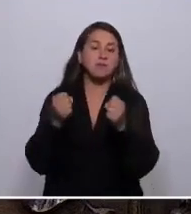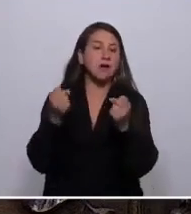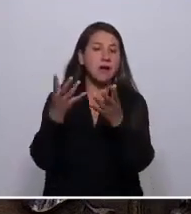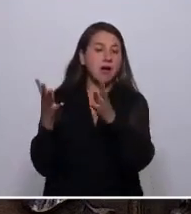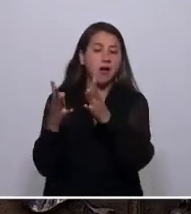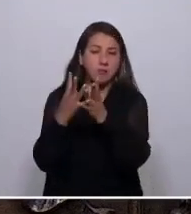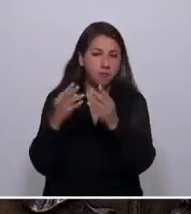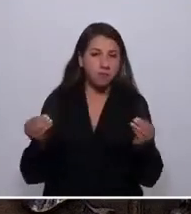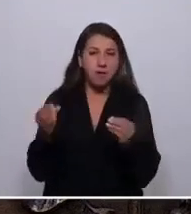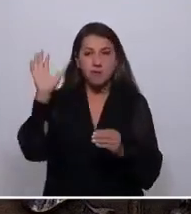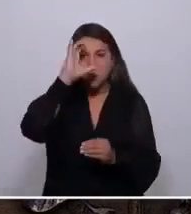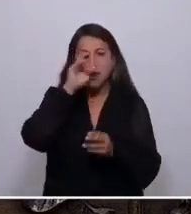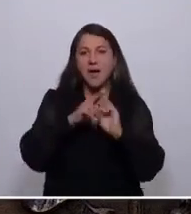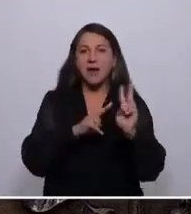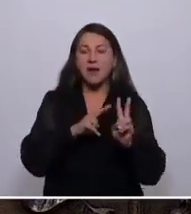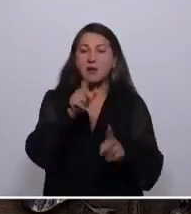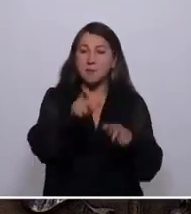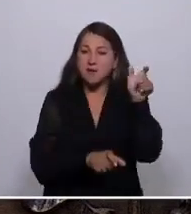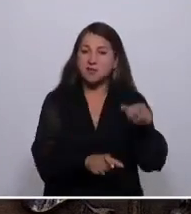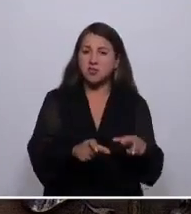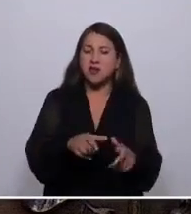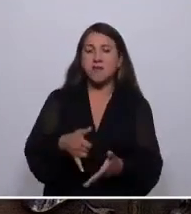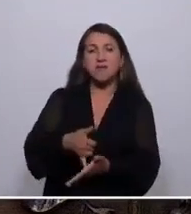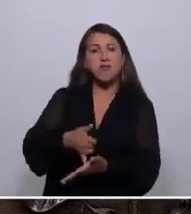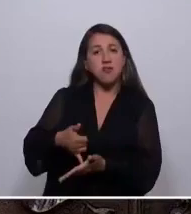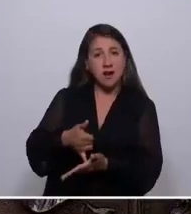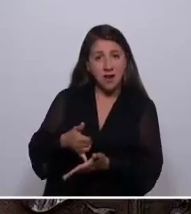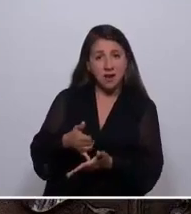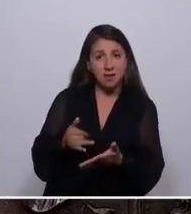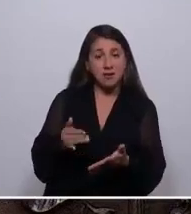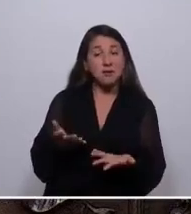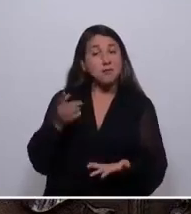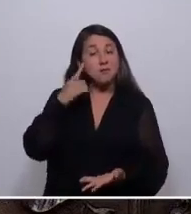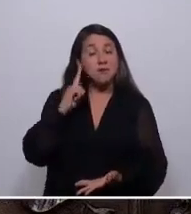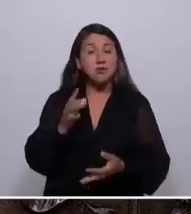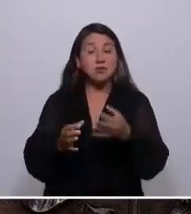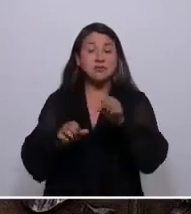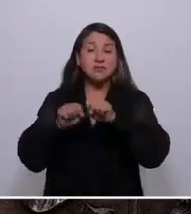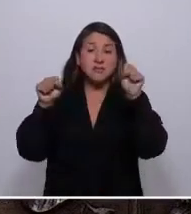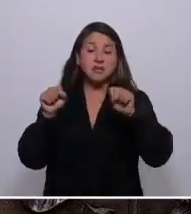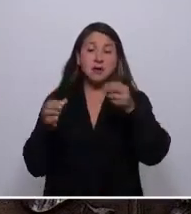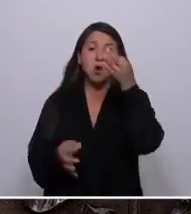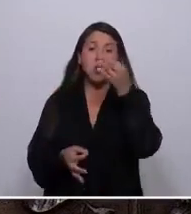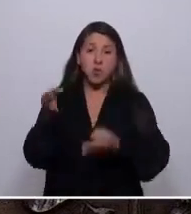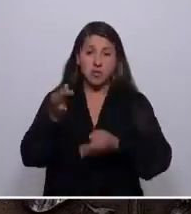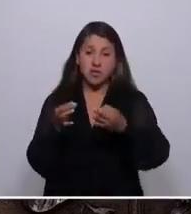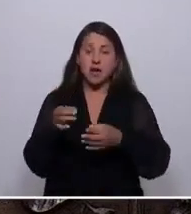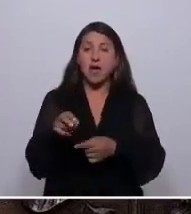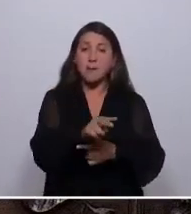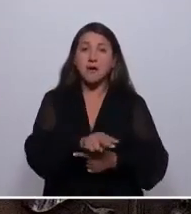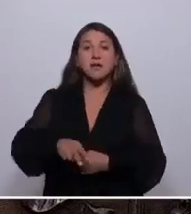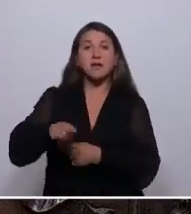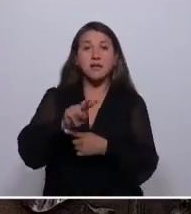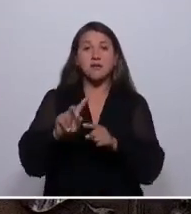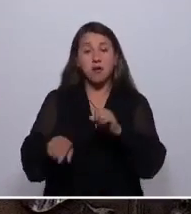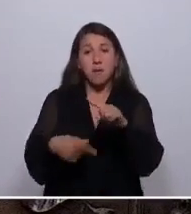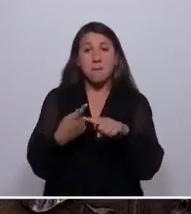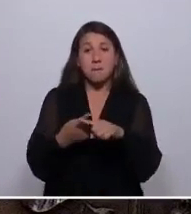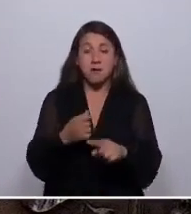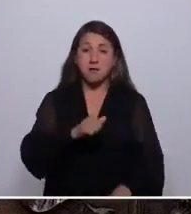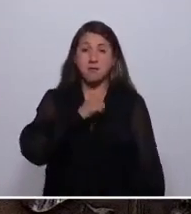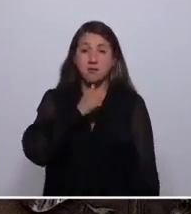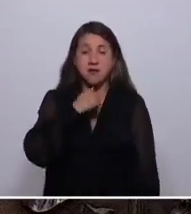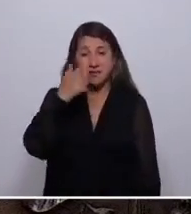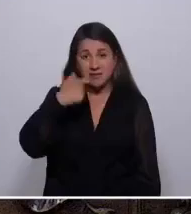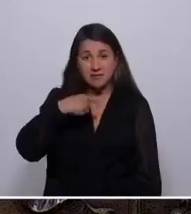buscar reparación para esas personas vulneradas, pero el sistema judicial y administrativo, sumándole la pobreza, ser